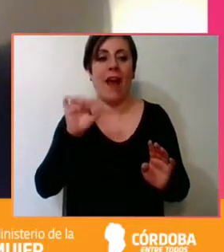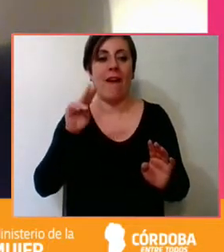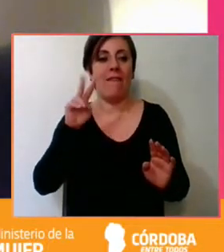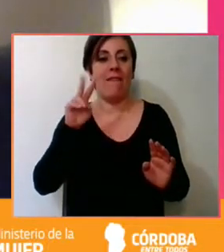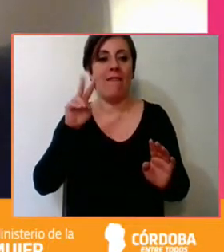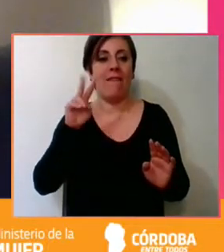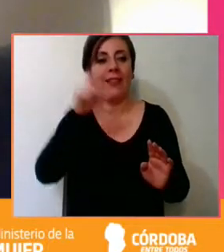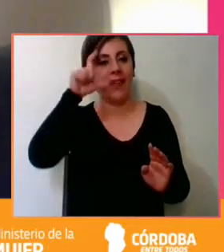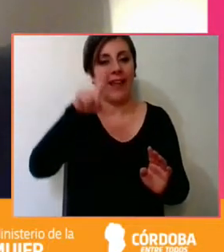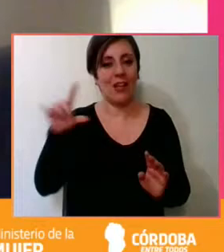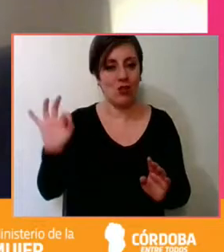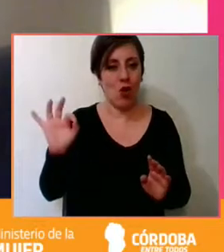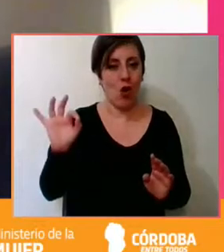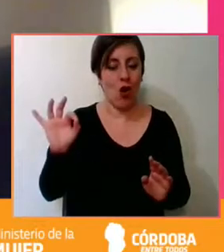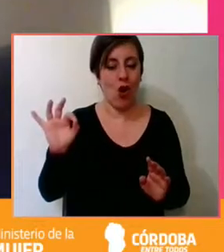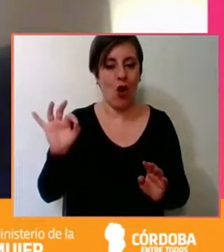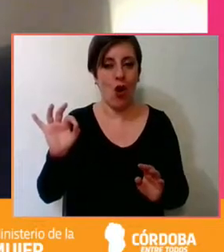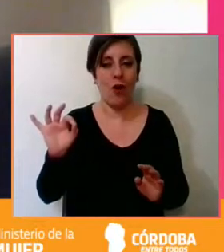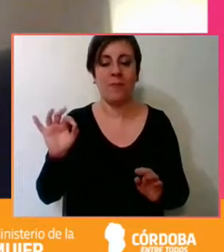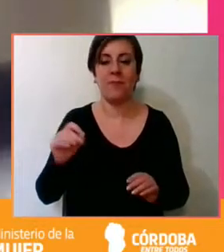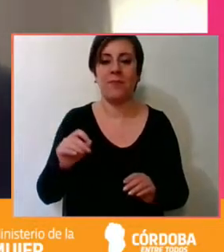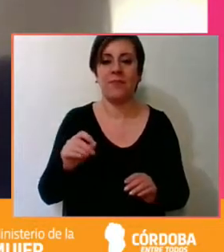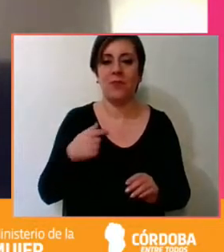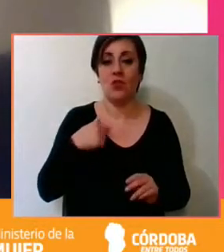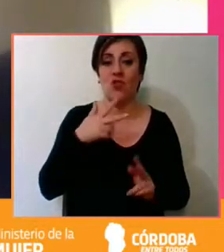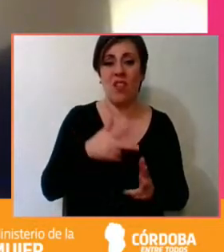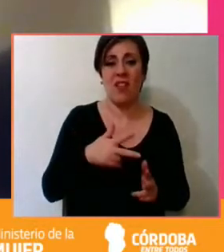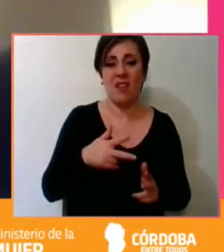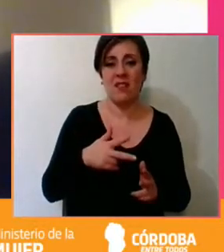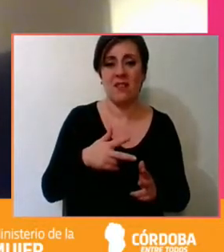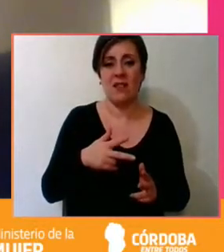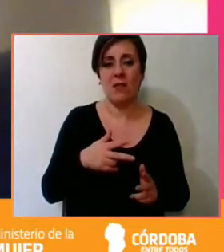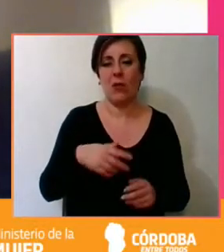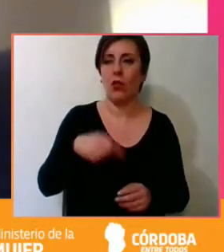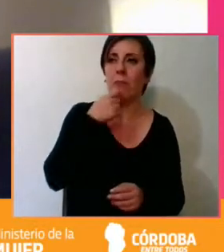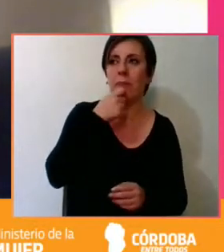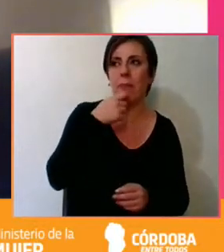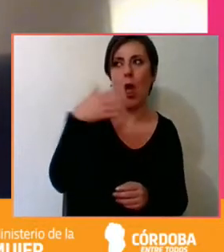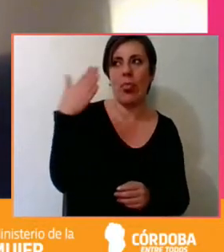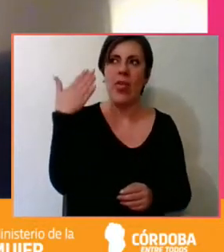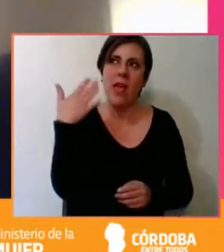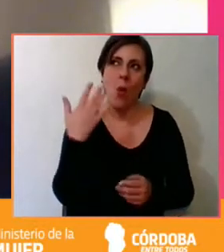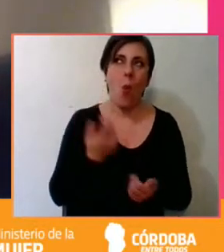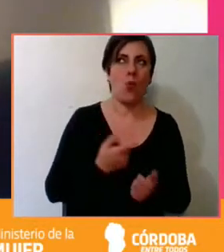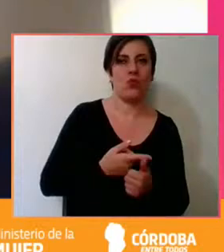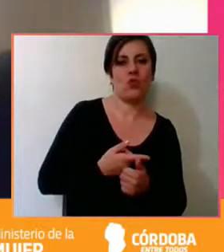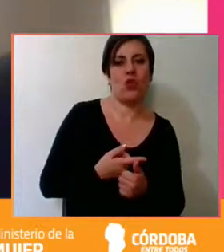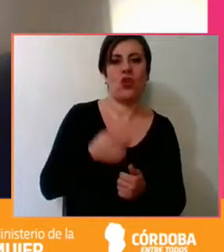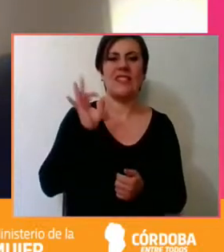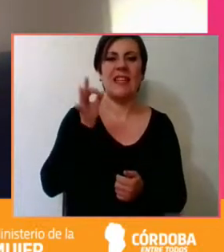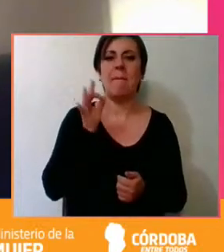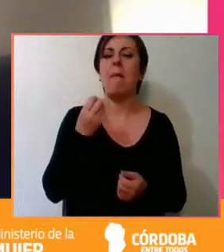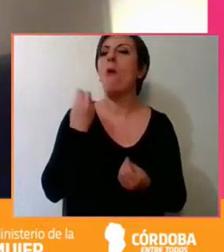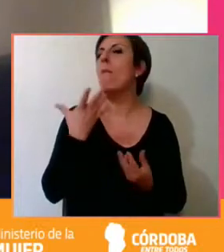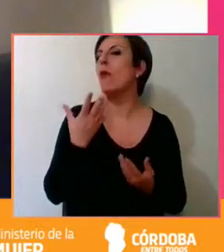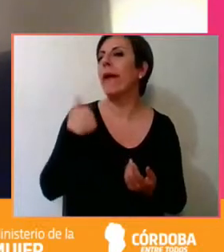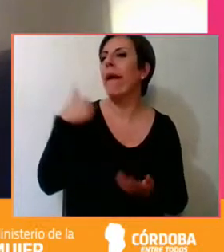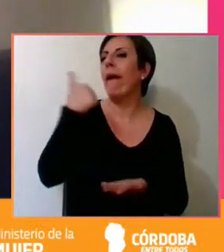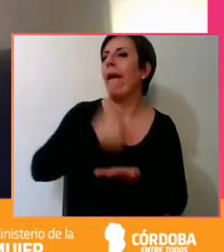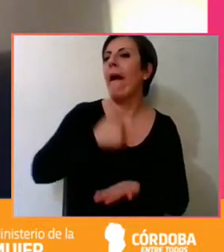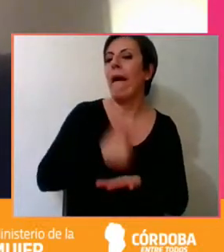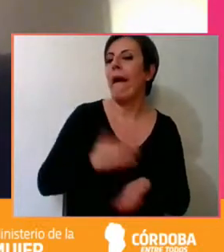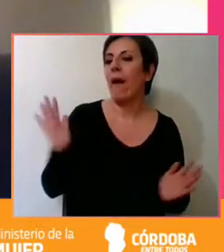persona que llevaba la unidad de género de la OIN en esos momentos, le decía, cuando tengamos un discurso, cuando sepamos por qué estamos aquí, en